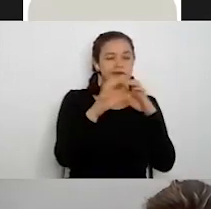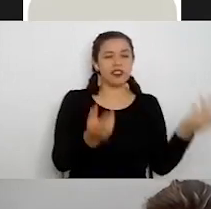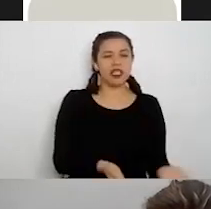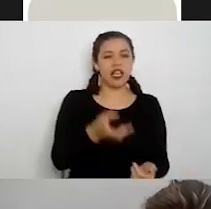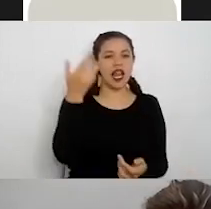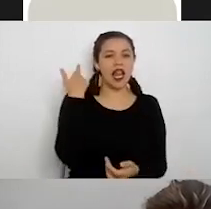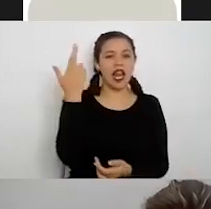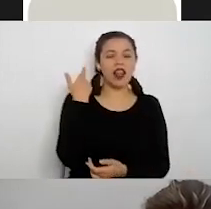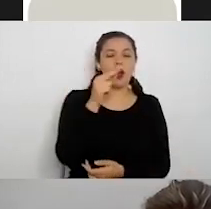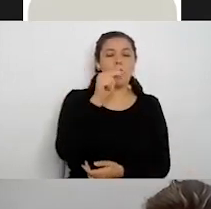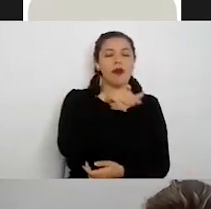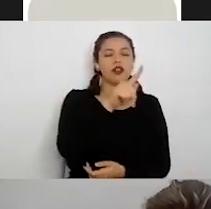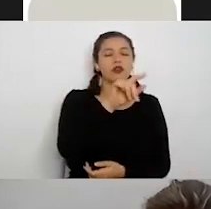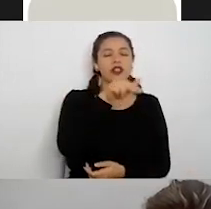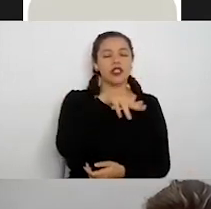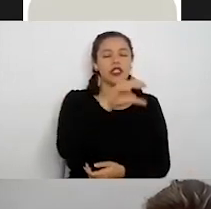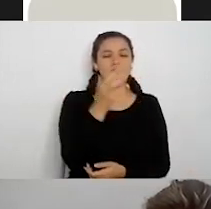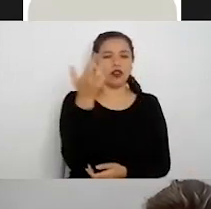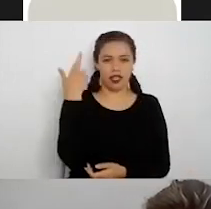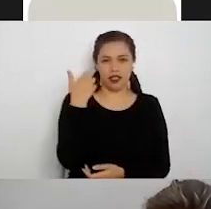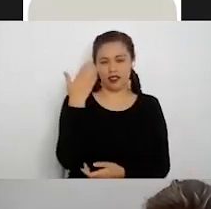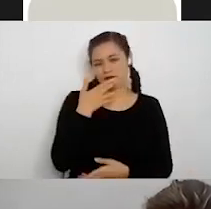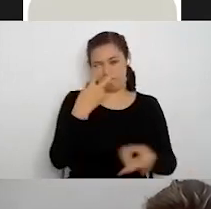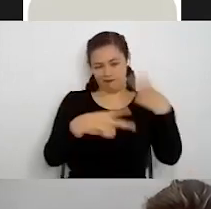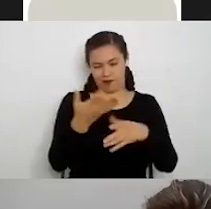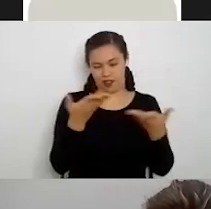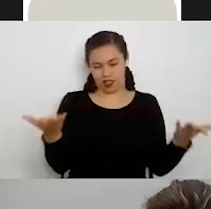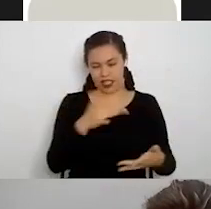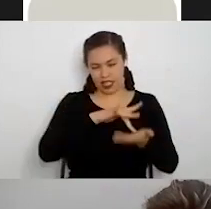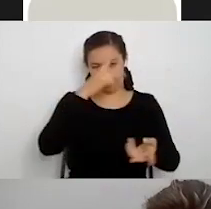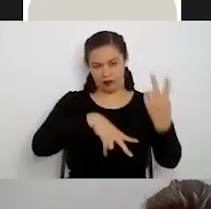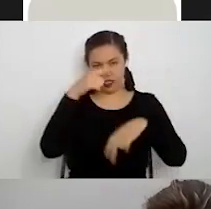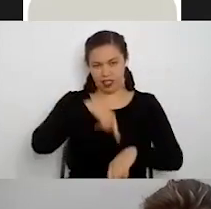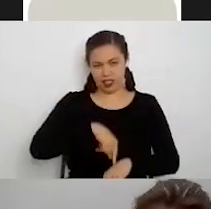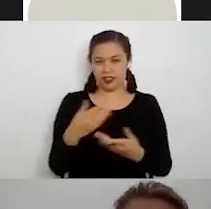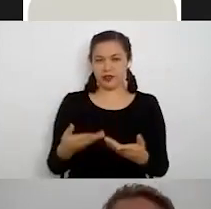estar aquí. Muchas gracias, Joel, y te paso el micrófono. Gracias.